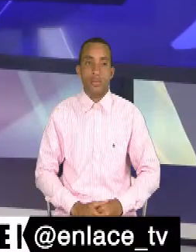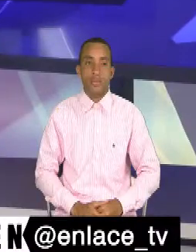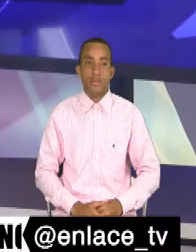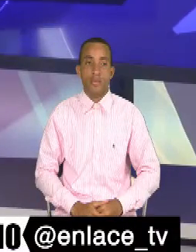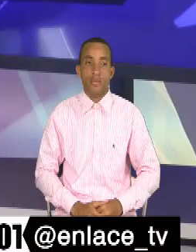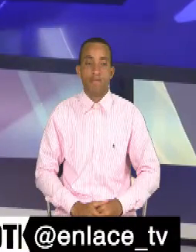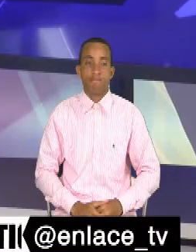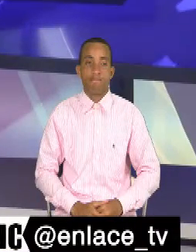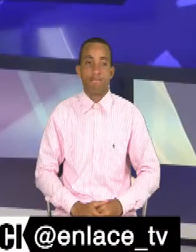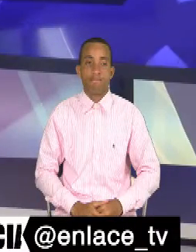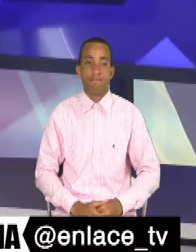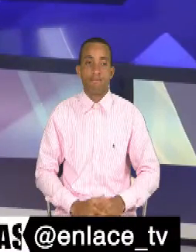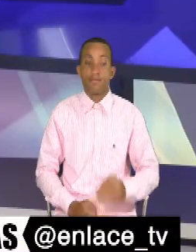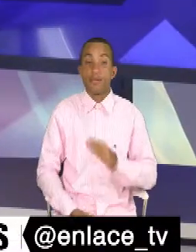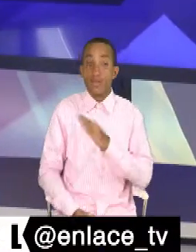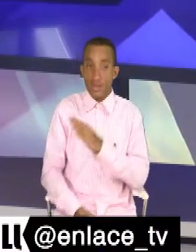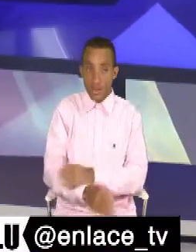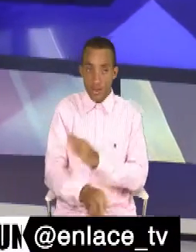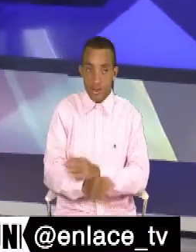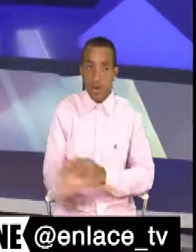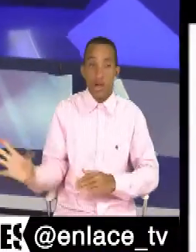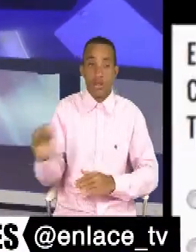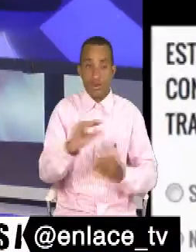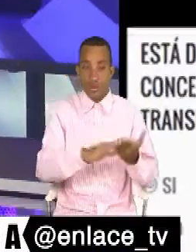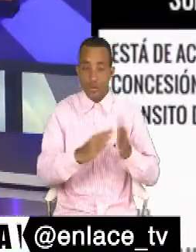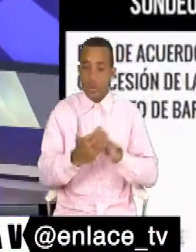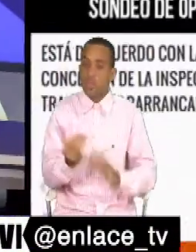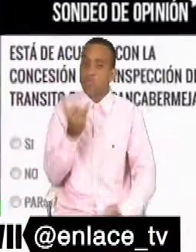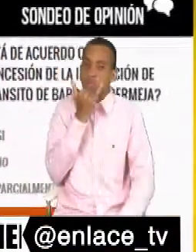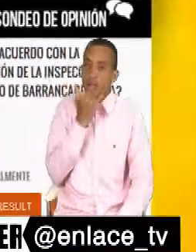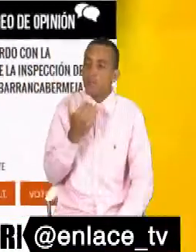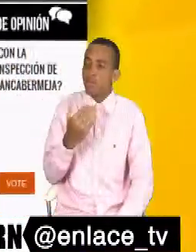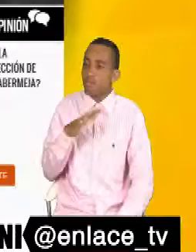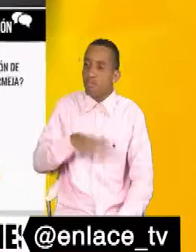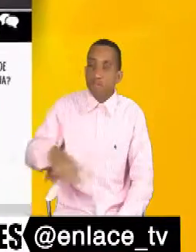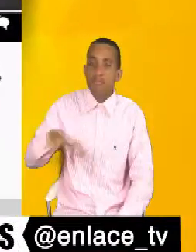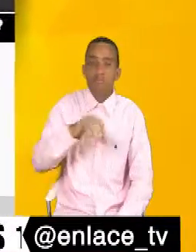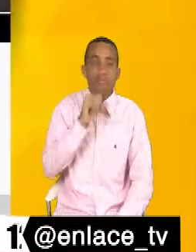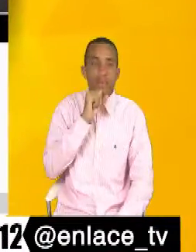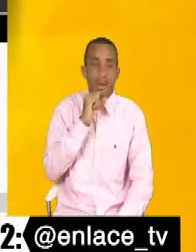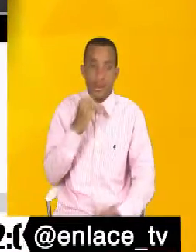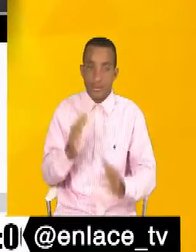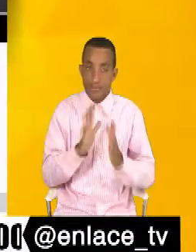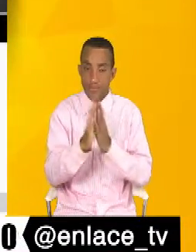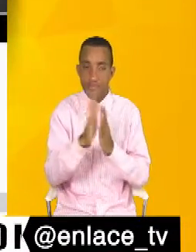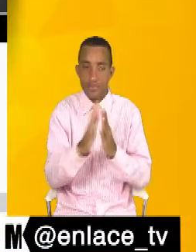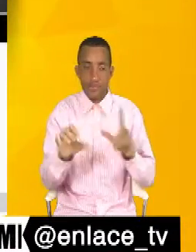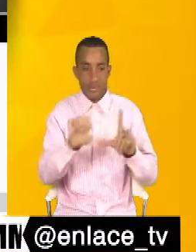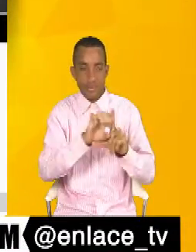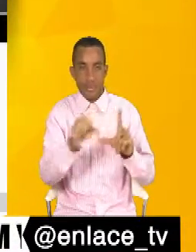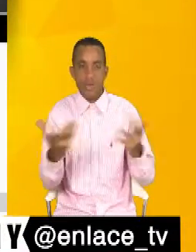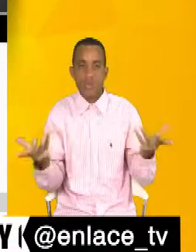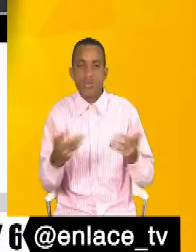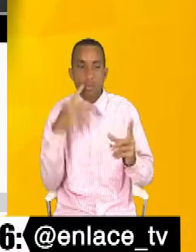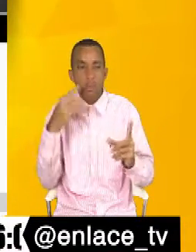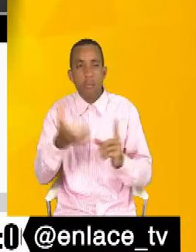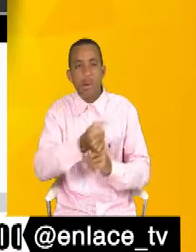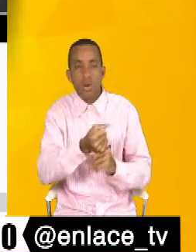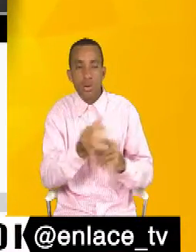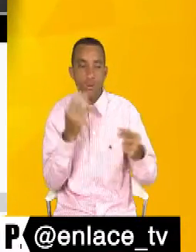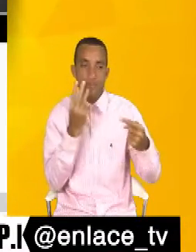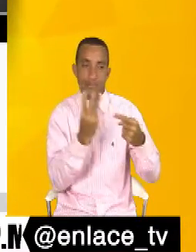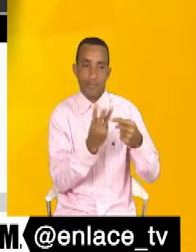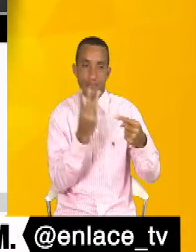Y seguimos llevando a nuestra comunidad el acontecer de la ciudad y de la región. Estas y otras informaciones de Enlace Noticias las pueden hallar en nuestra página web